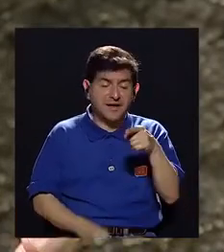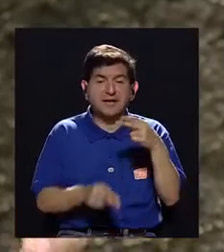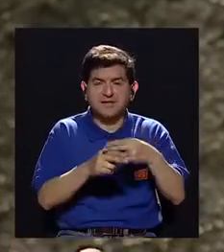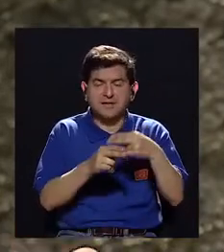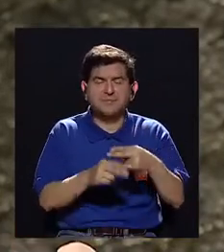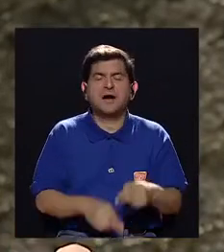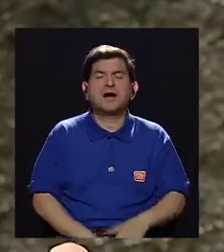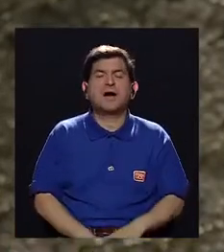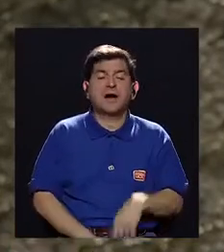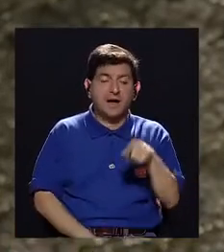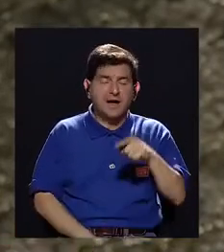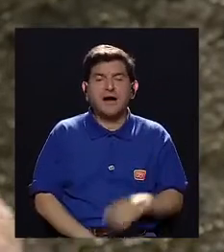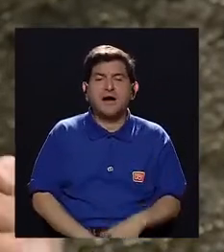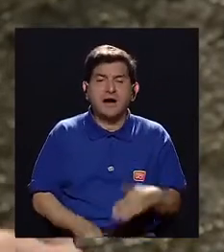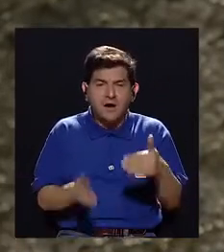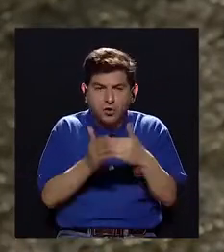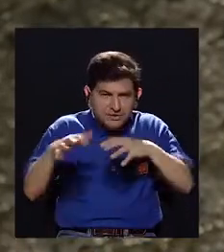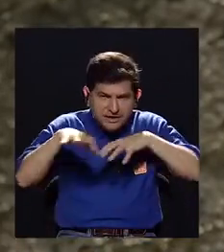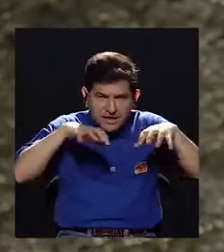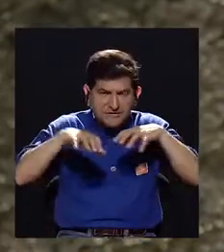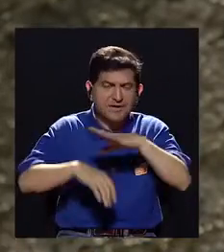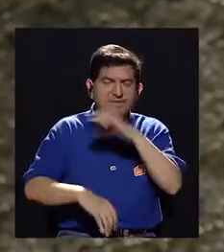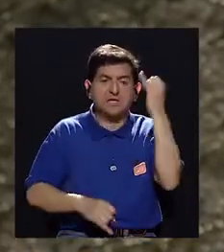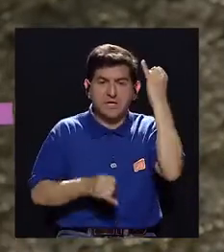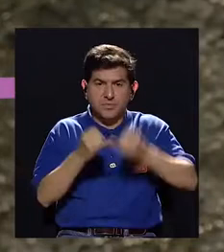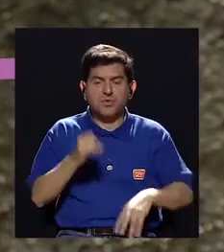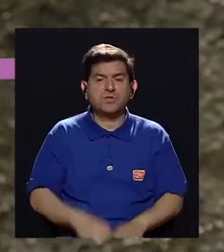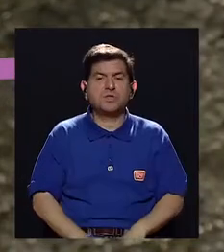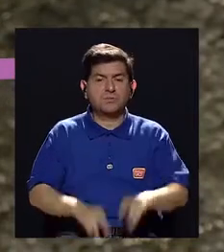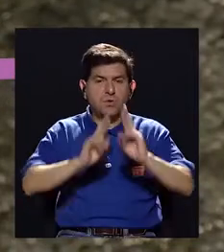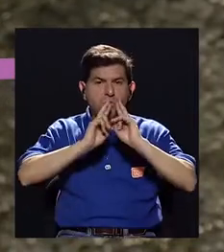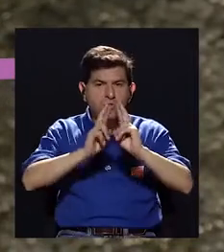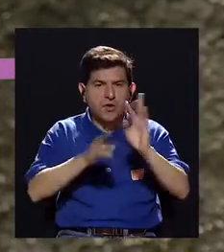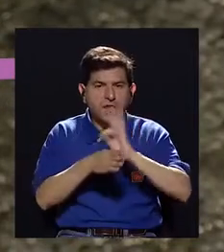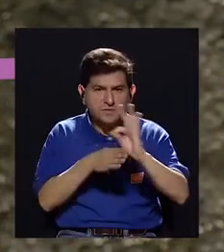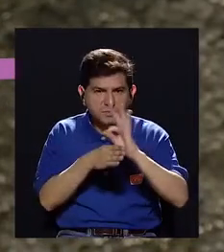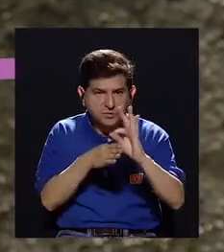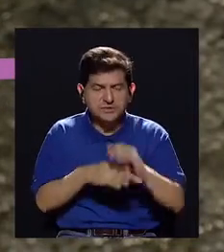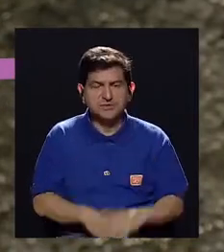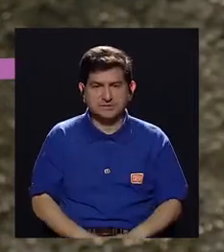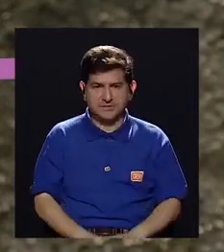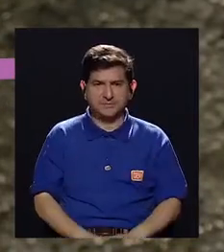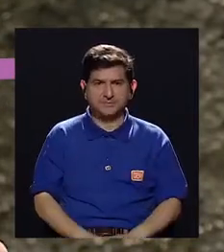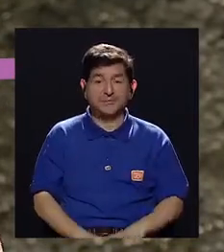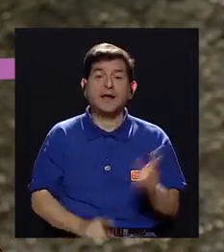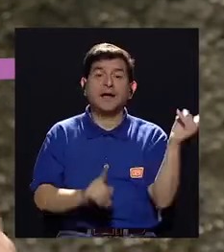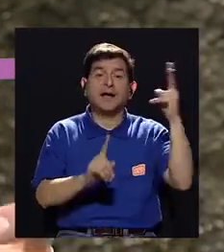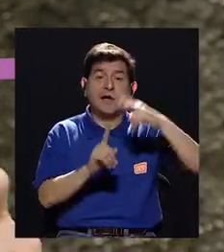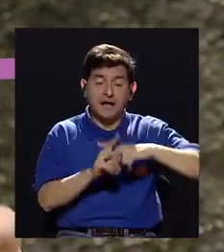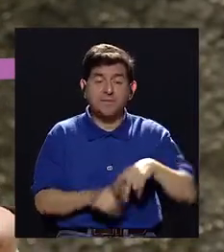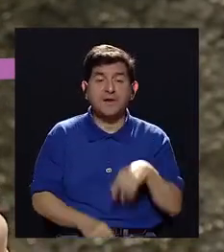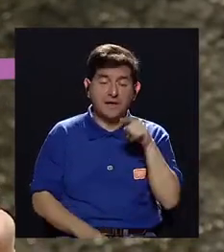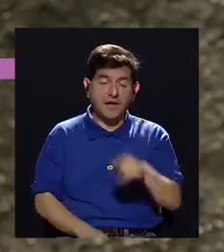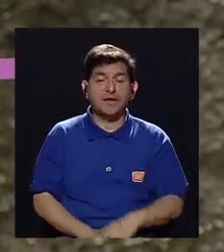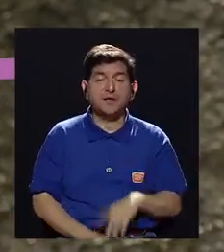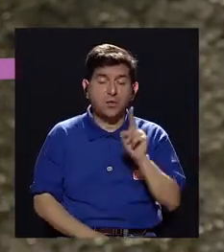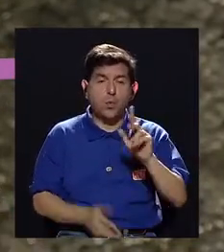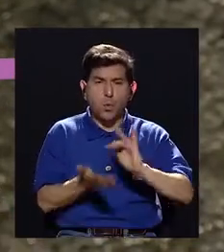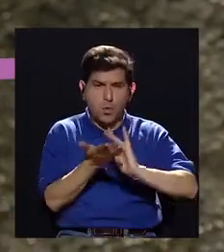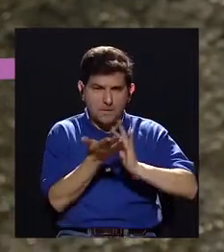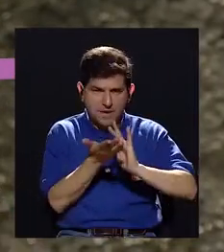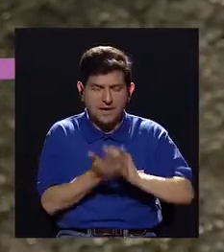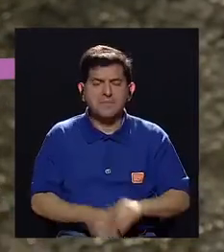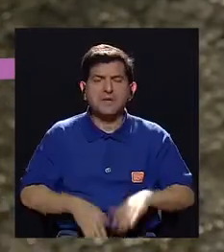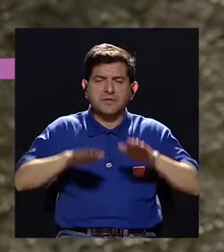nosotros llamamos reactividad. Y por último, lo que llamamos respuesta al tratamiento. Eso es que cuando se aplica un broncodilatador, o